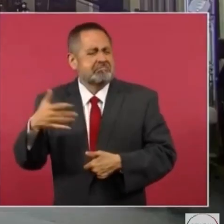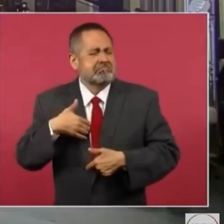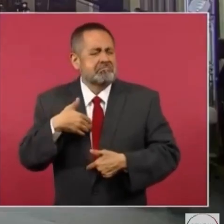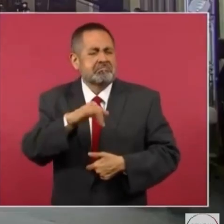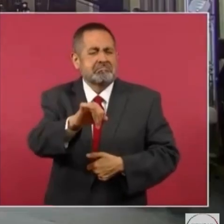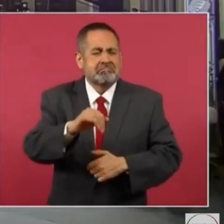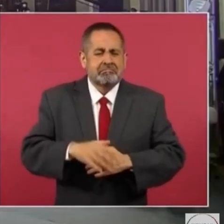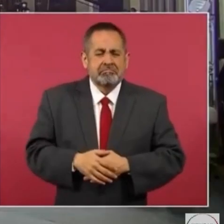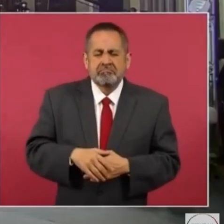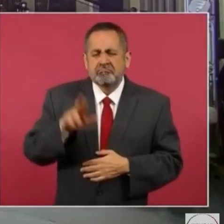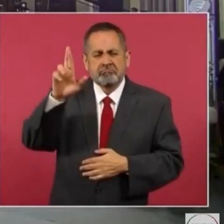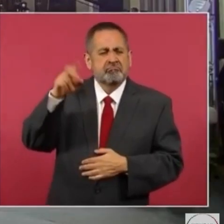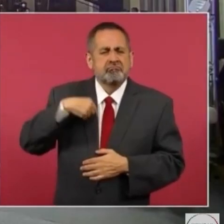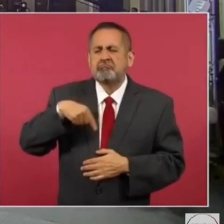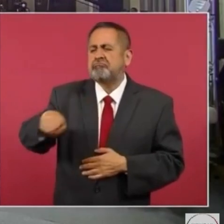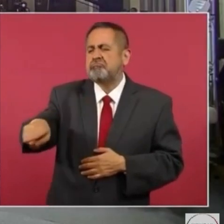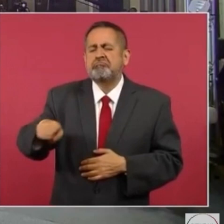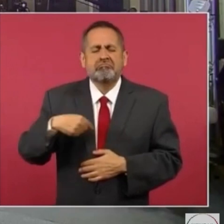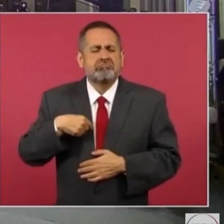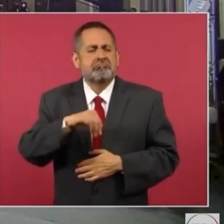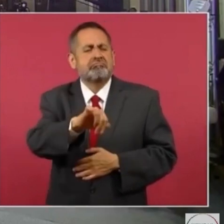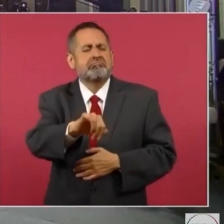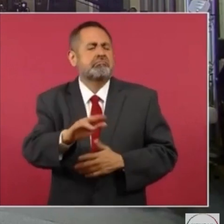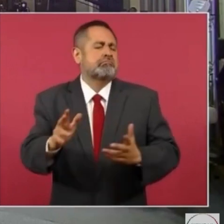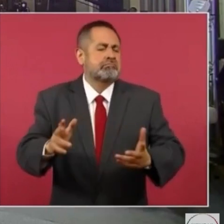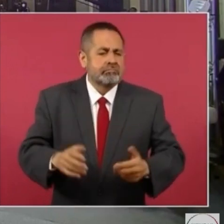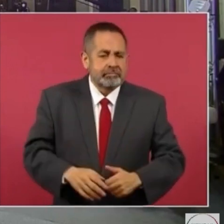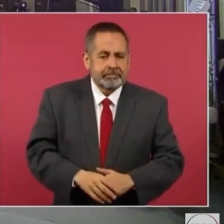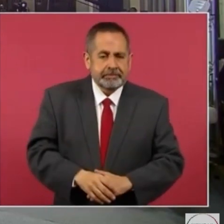Que me apunten en la lista.